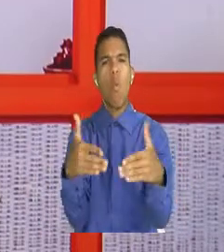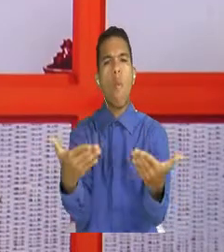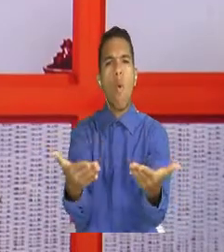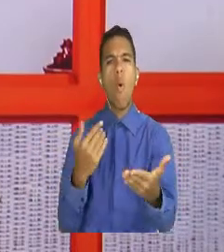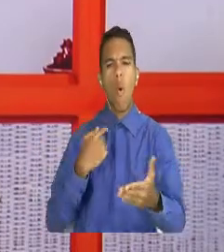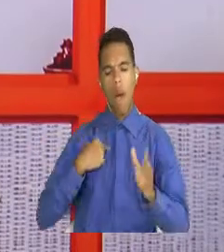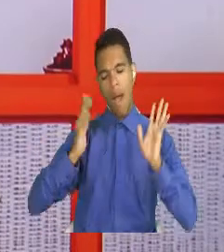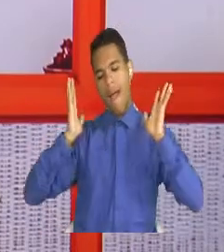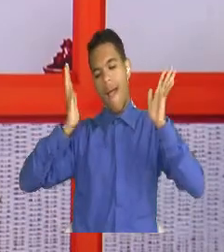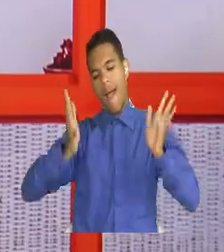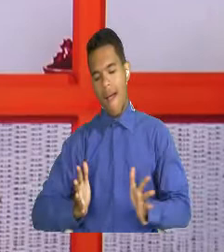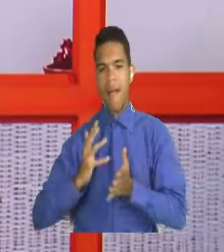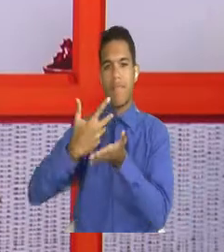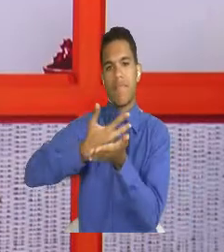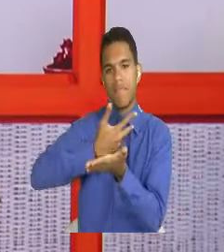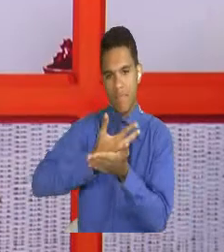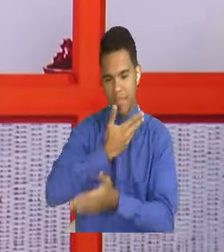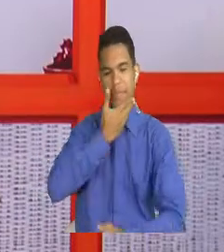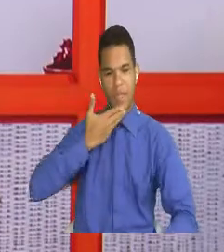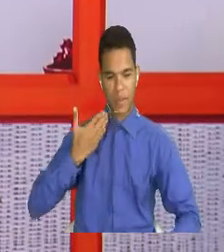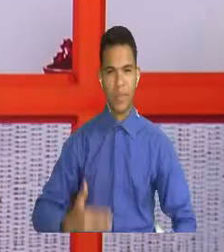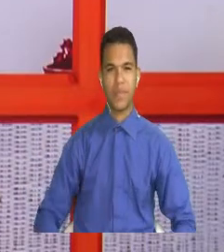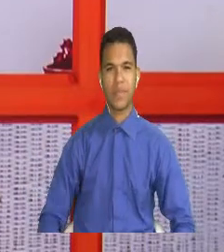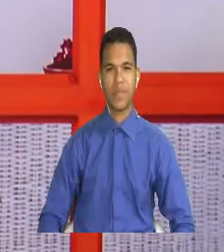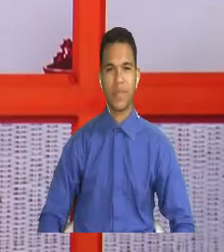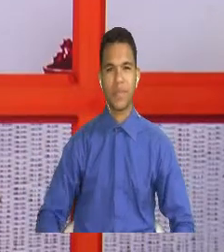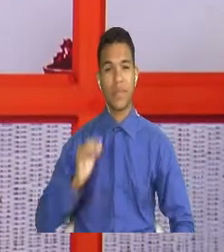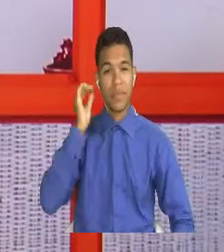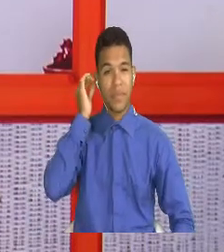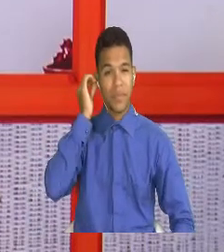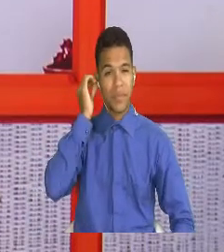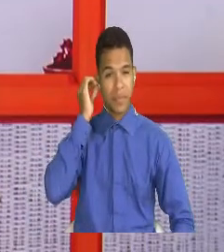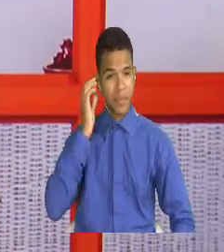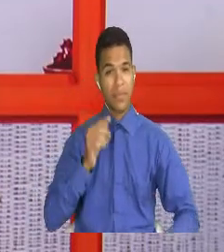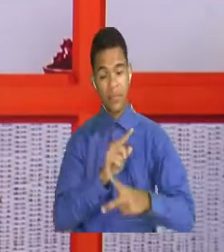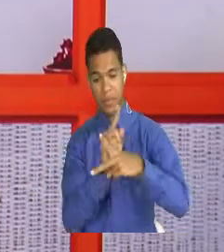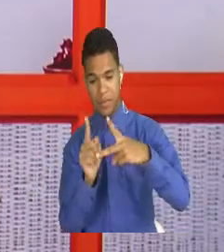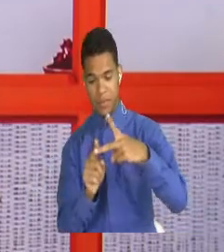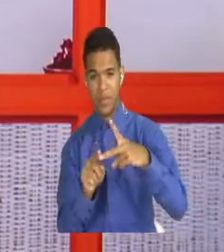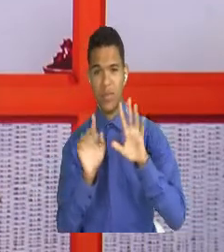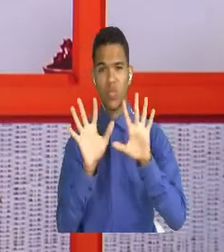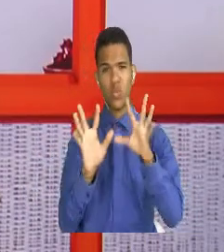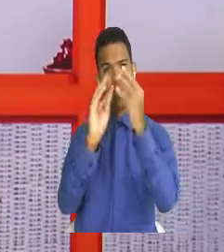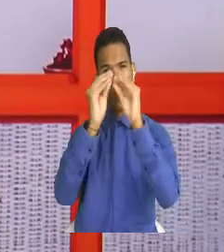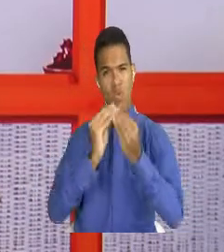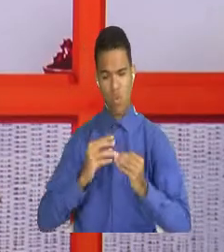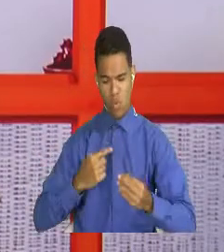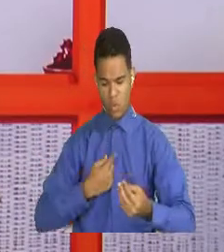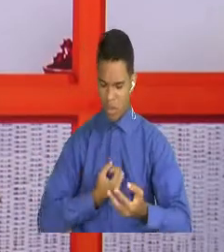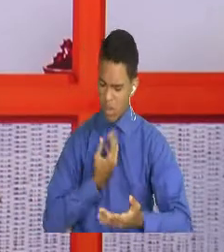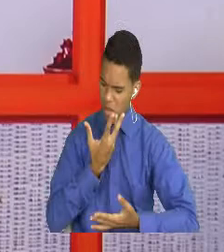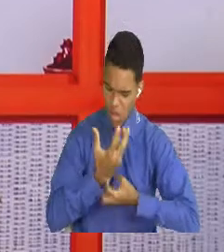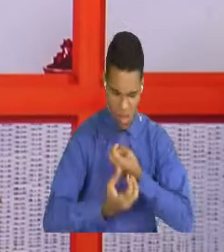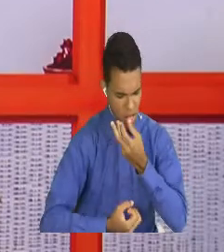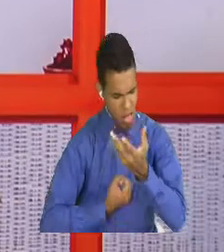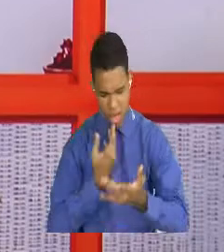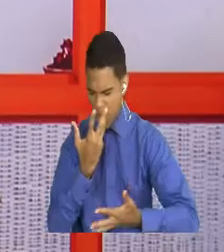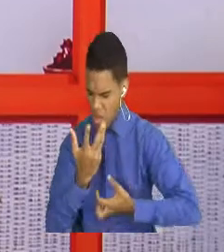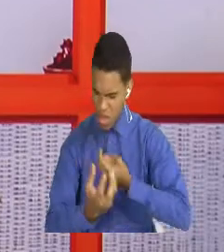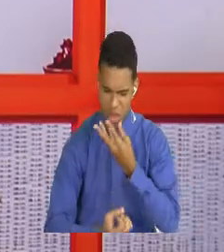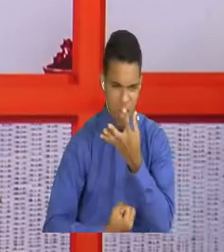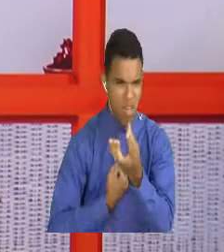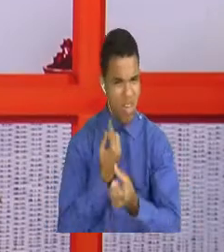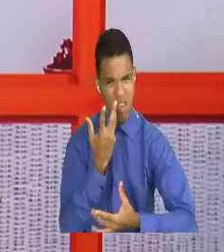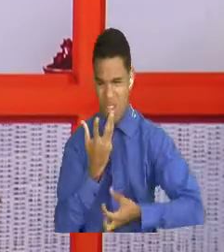solución a esas situaciones que vivimos diariamente. También porque es una manera de ir y desahogarnos, de poder expresar lo